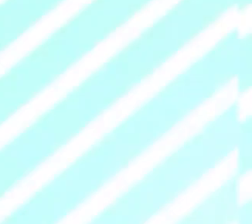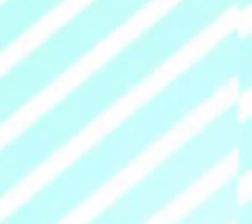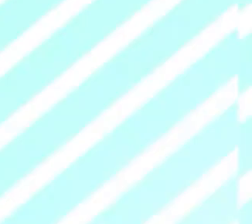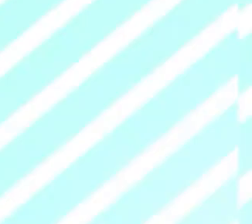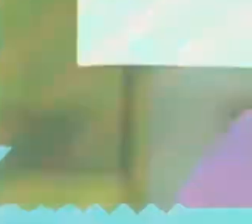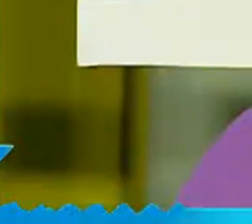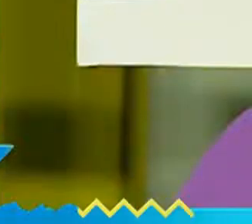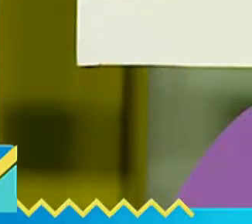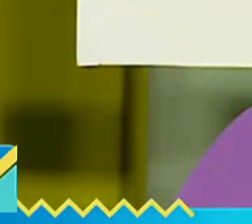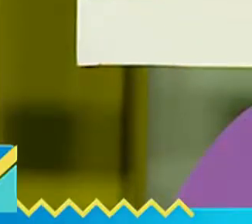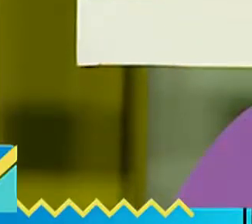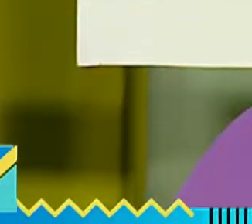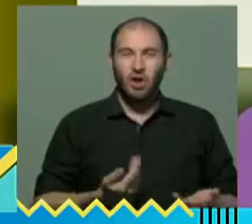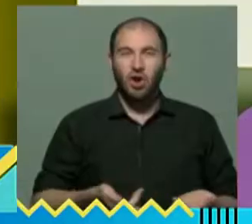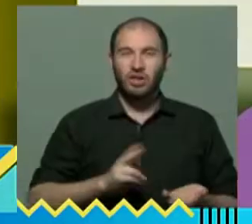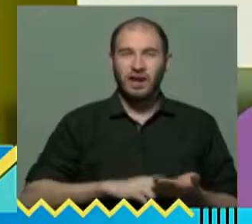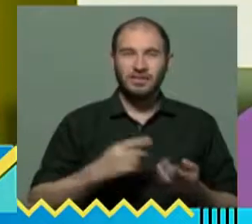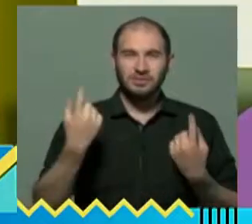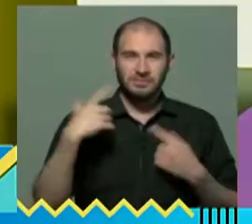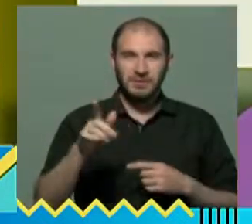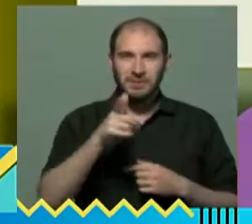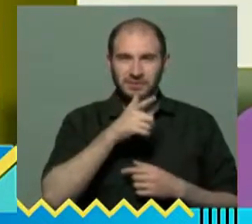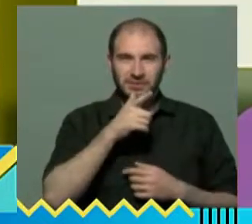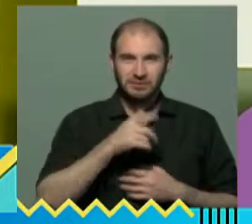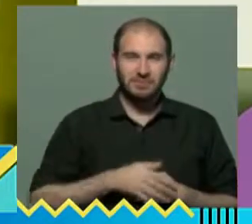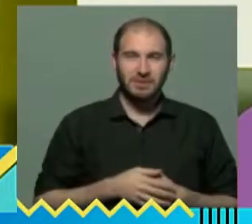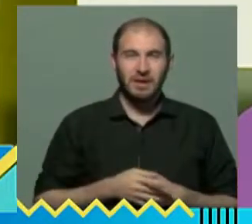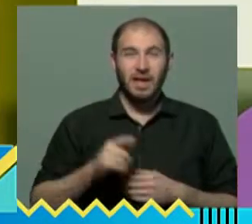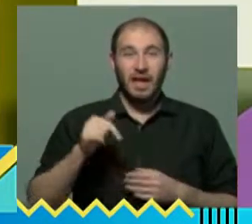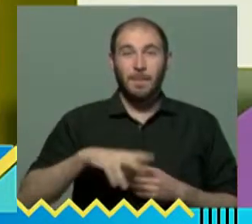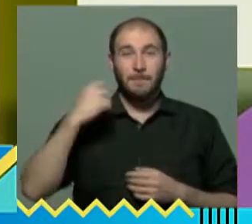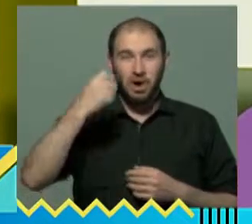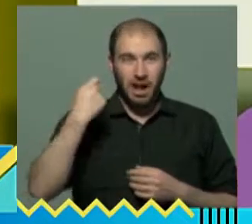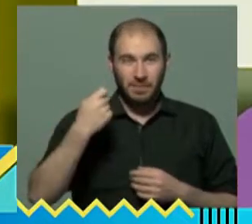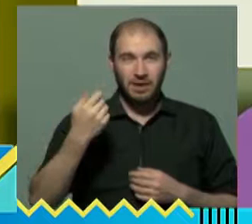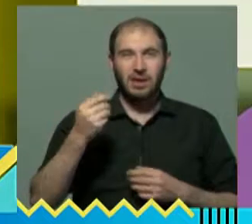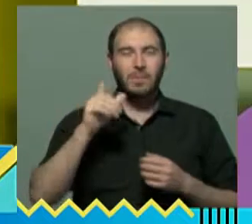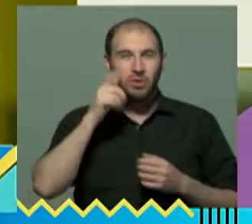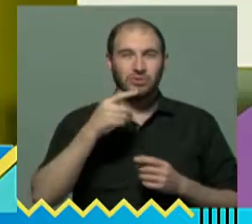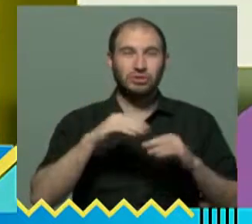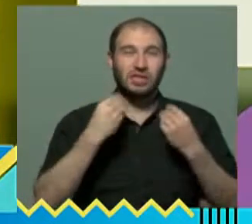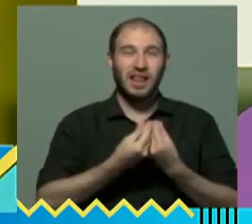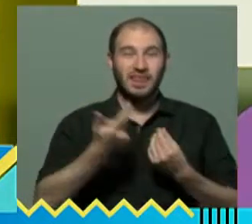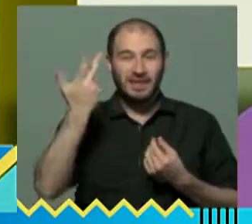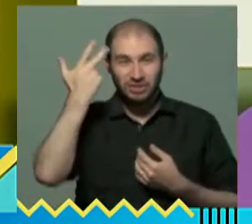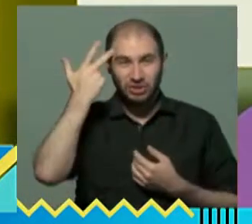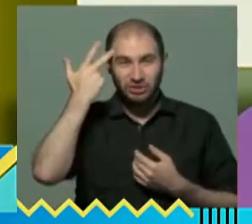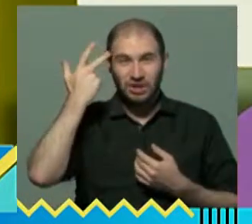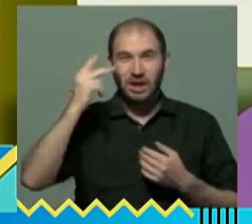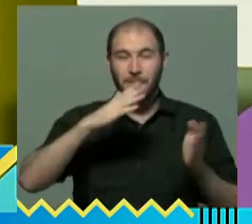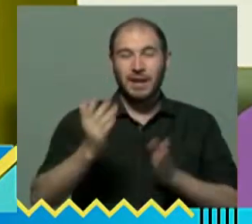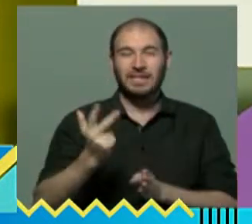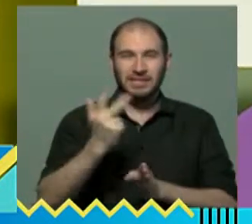Muy buenas tardes, bienvenidos a una nueva edición de Distintos Parecidos. Es el programa, nos dice producción, número 18 de este